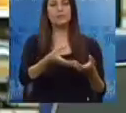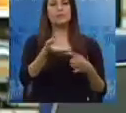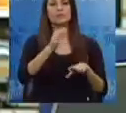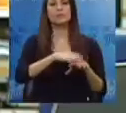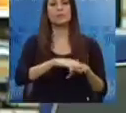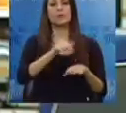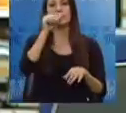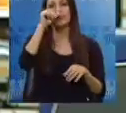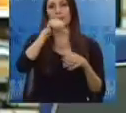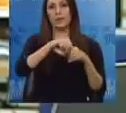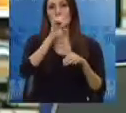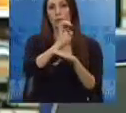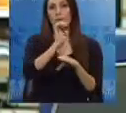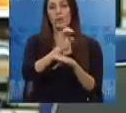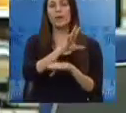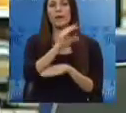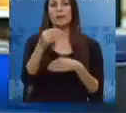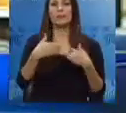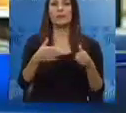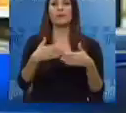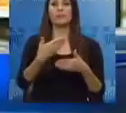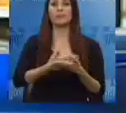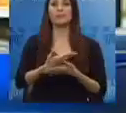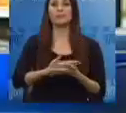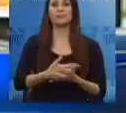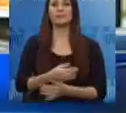casos Petroecuador y Papeles de Panamá.